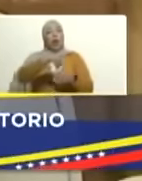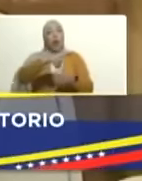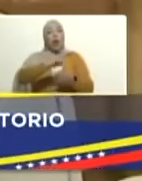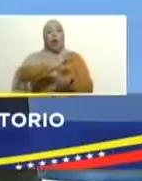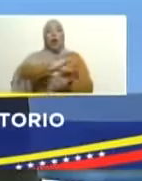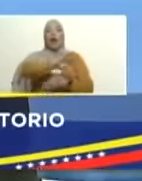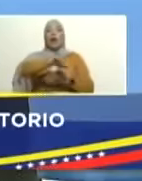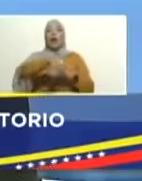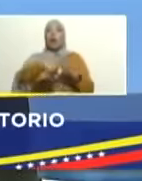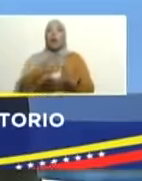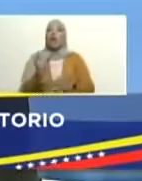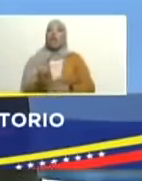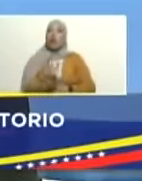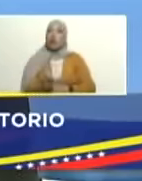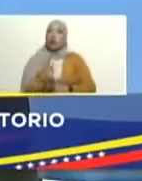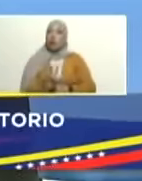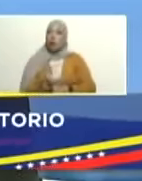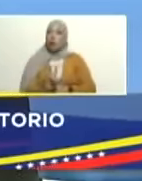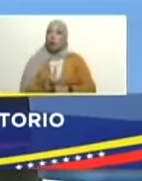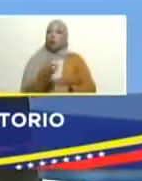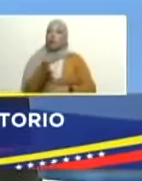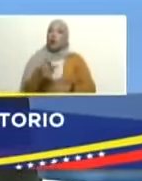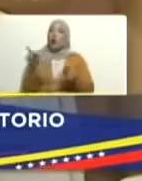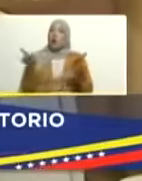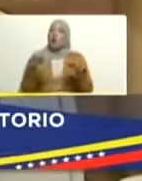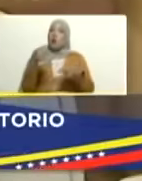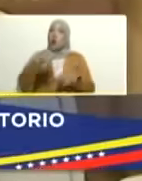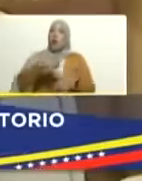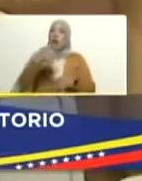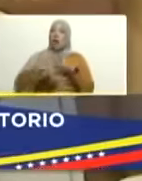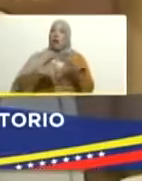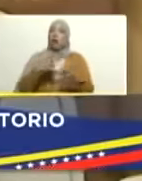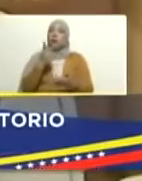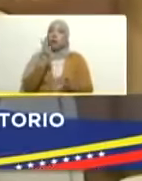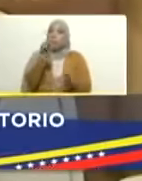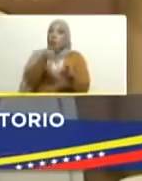todos. Y básicamente, para hacer un resumen de lo que está establecido